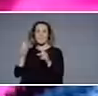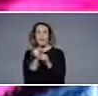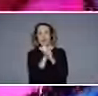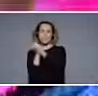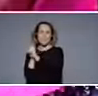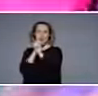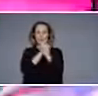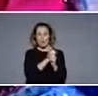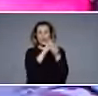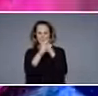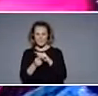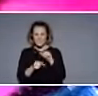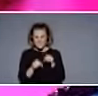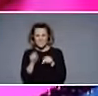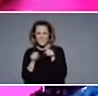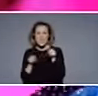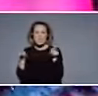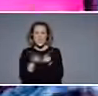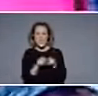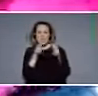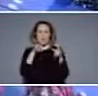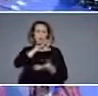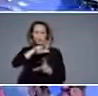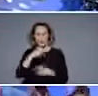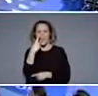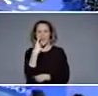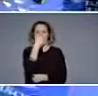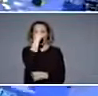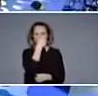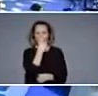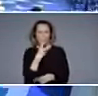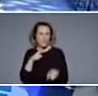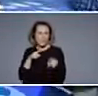un sal, zarosa.